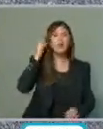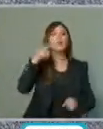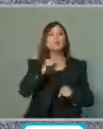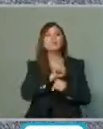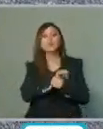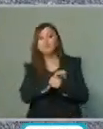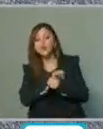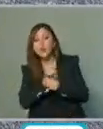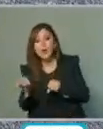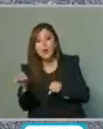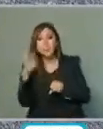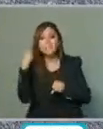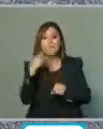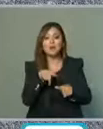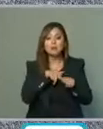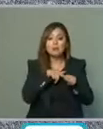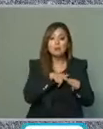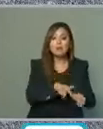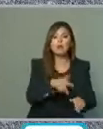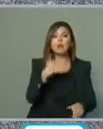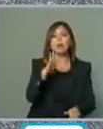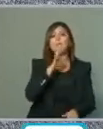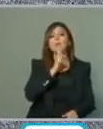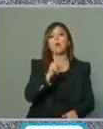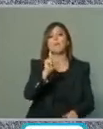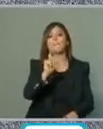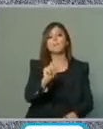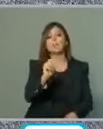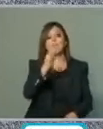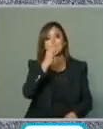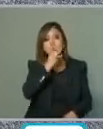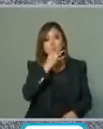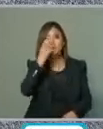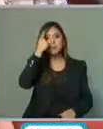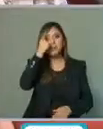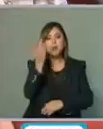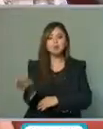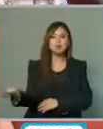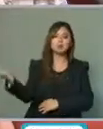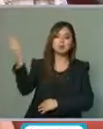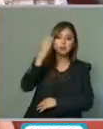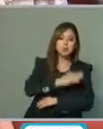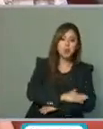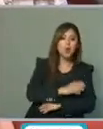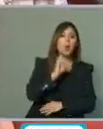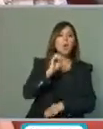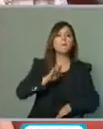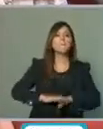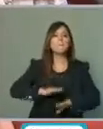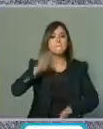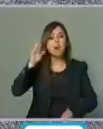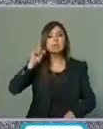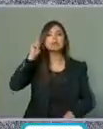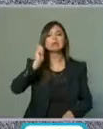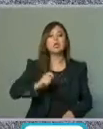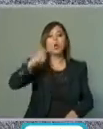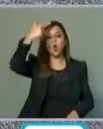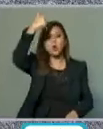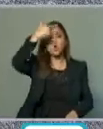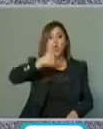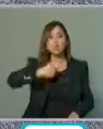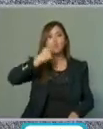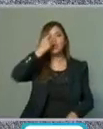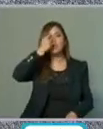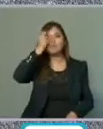tenues, ligeras, pero durables, lo dejo 20 minutos para que me dure todo el día. Si lo quiero más, lo dejo secar toda la noche, que no te va a manchar